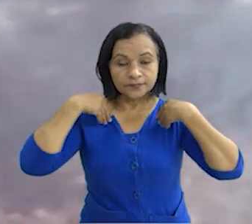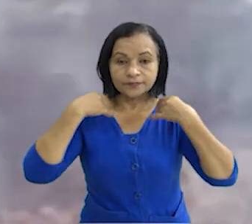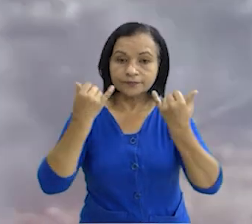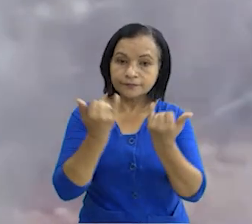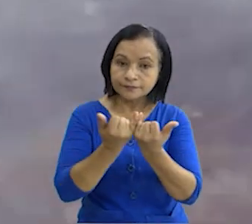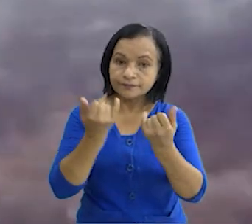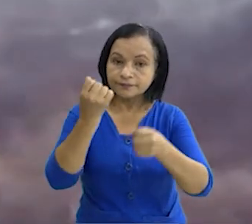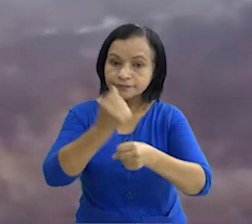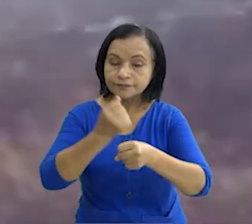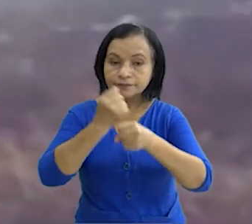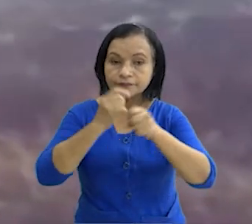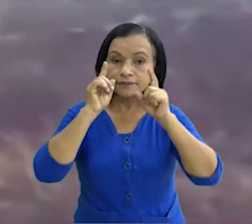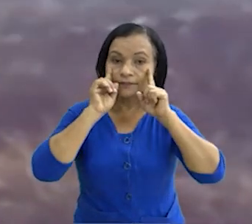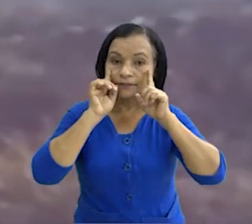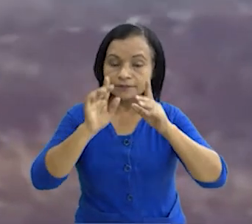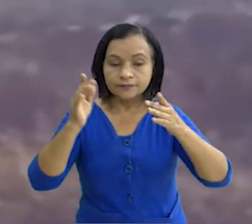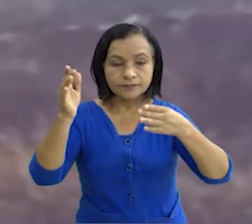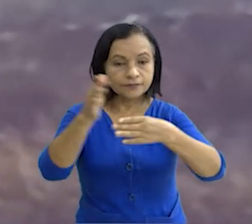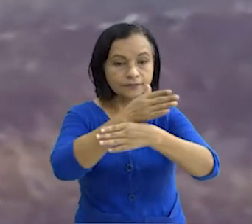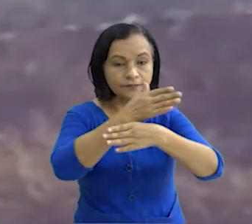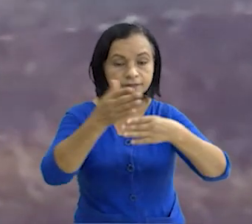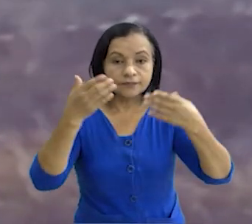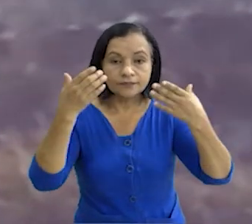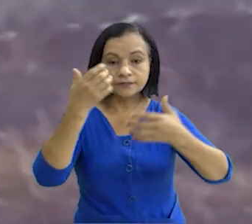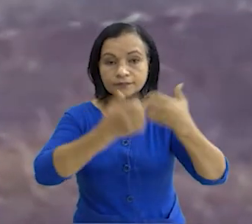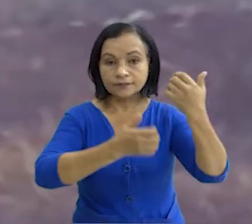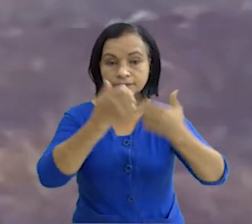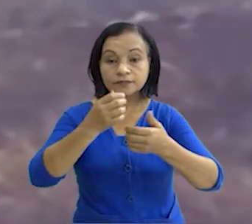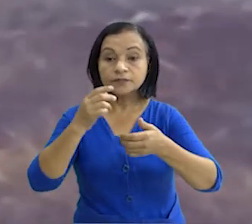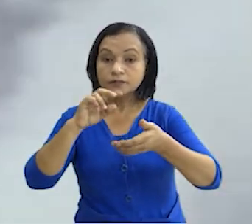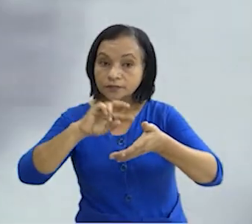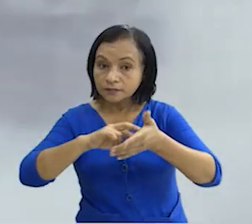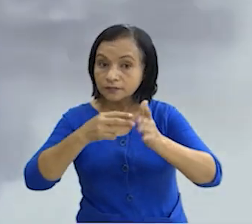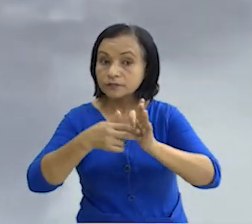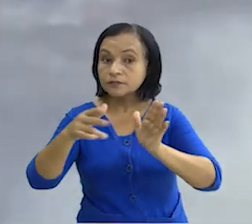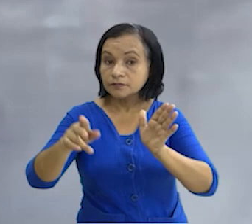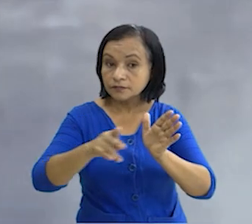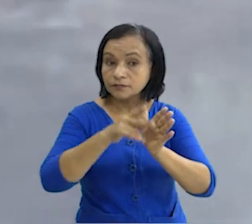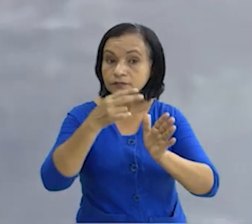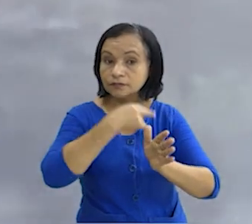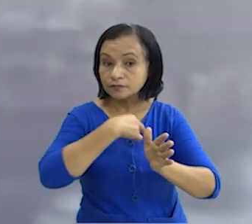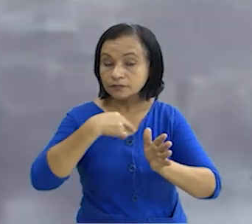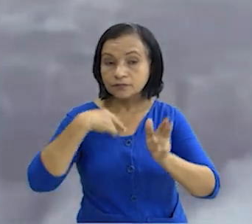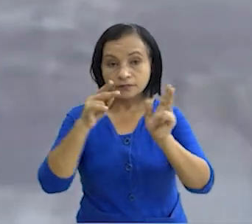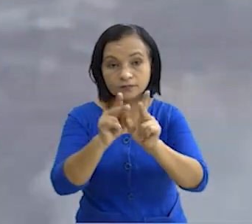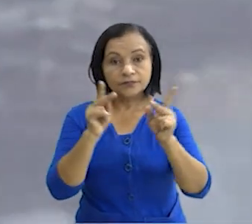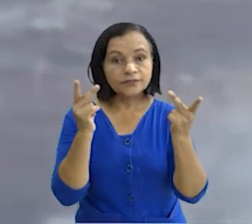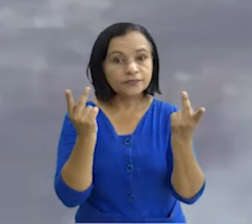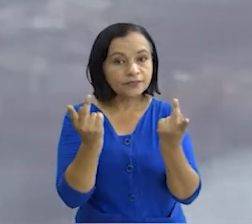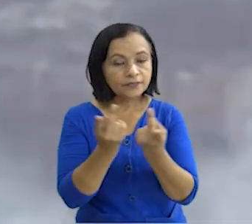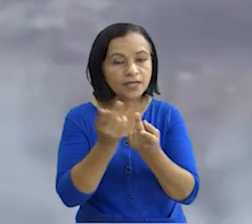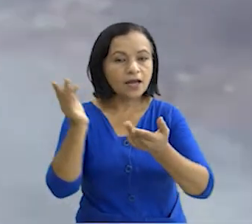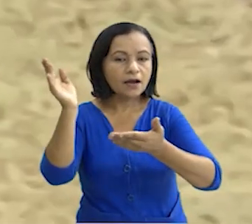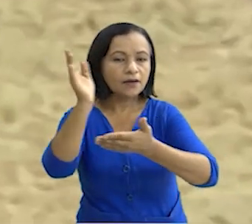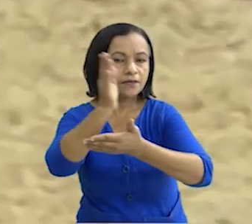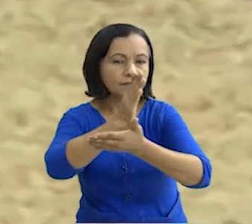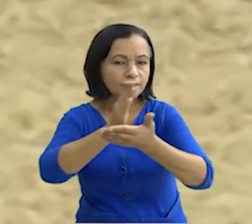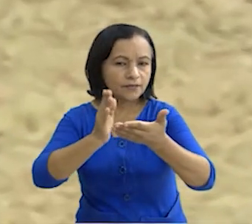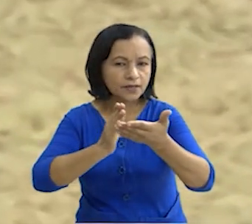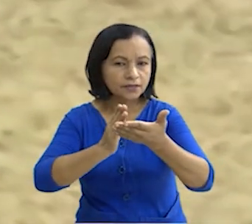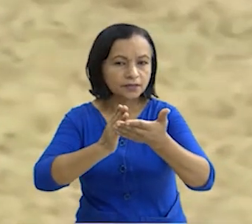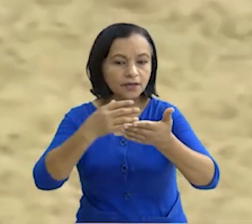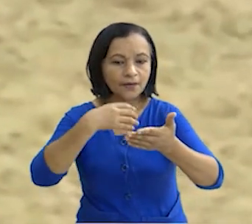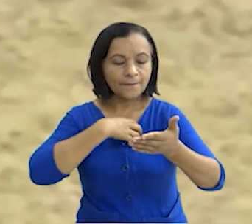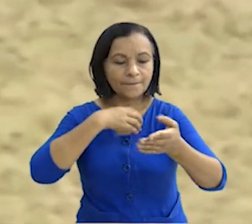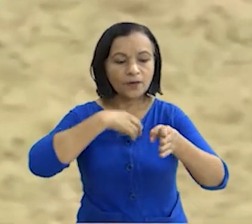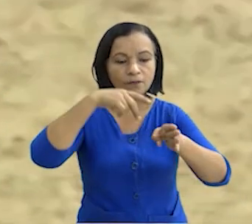para intervenir en cualquier evento que signifique riesgo. Pero ¿qué pasa? La población misma, a veces, los dueños de las